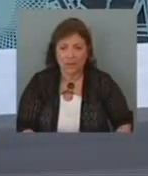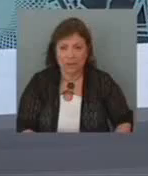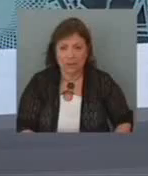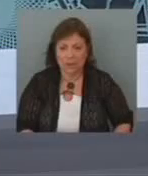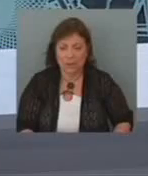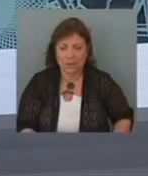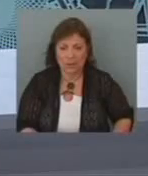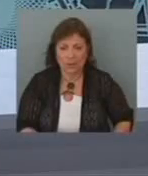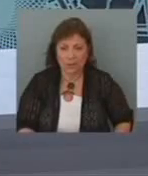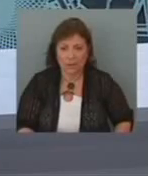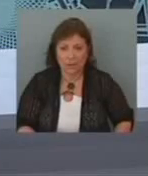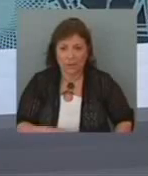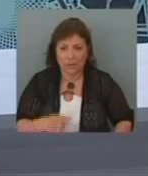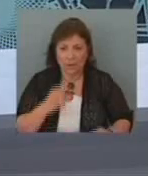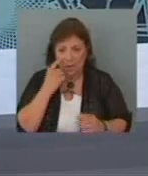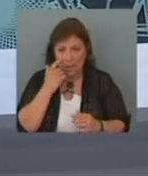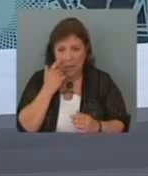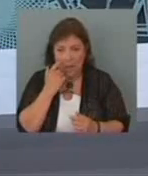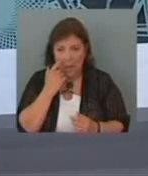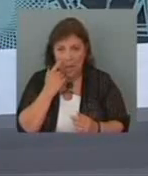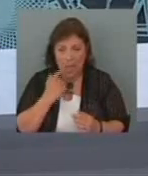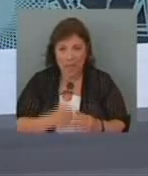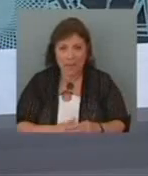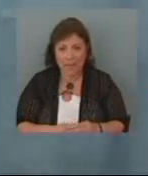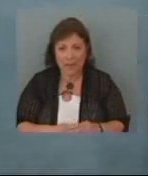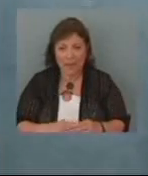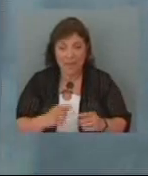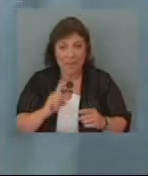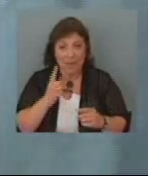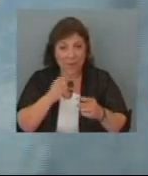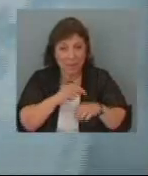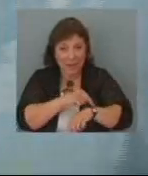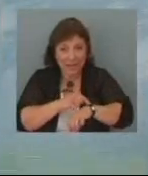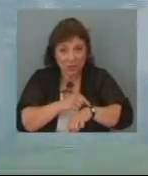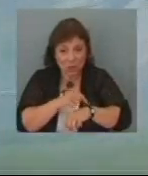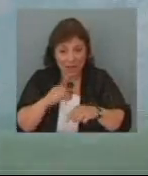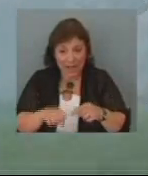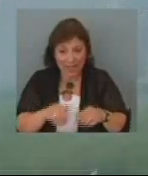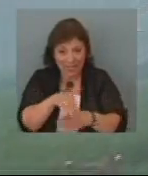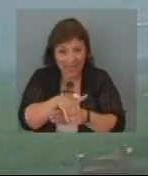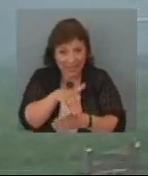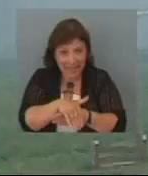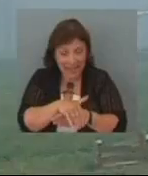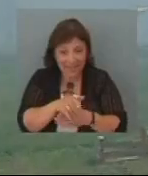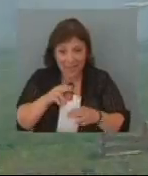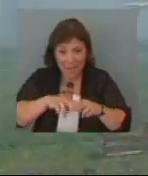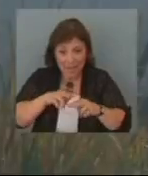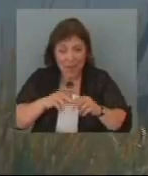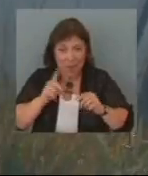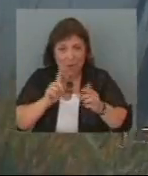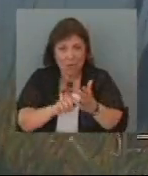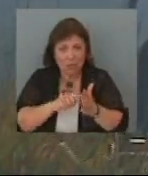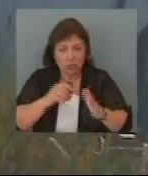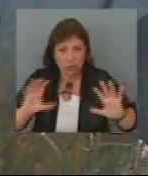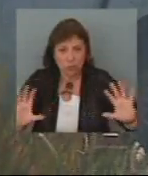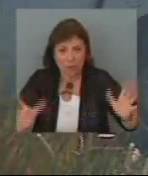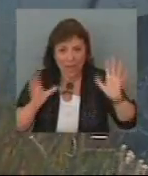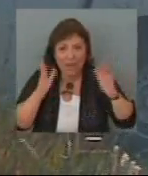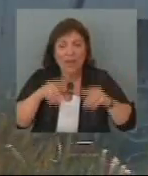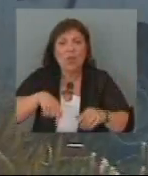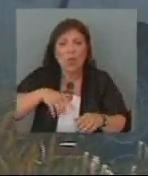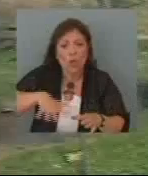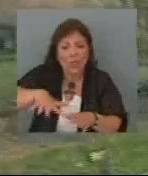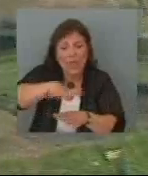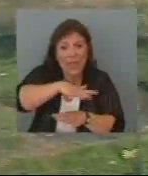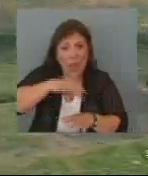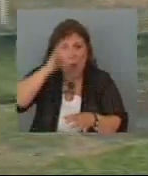ningún adolescente interno resultó herido. En las primeras horas de la tarde de este martes, un incendio se inició en las inmediaciones de